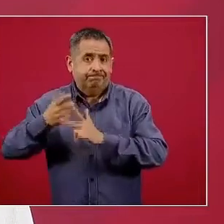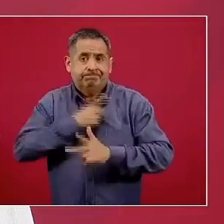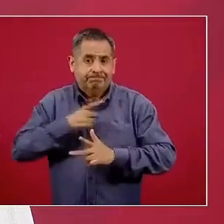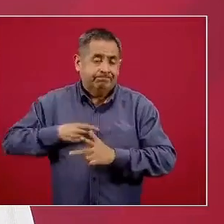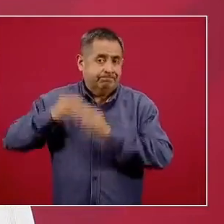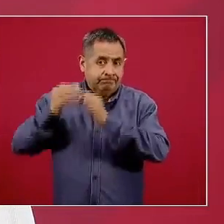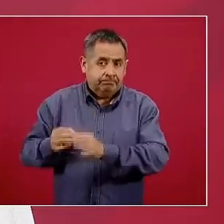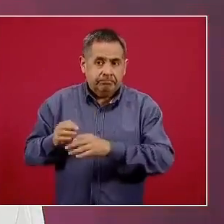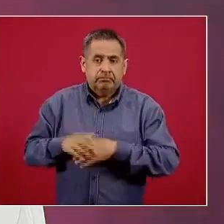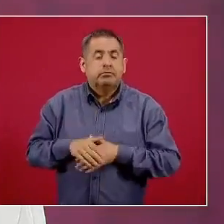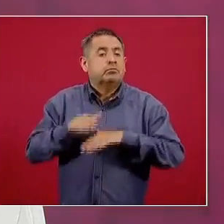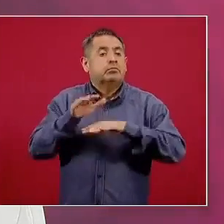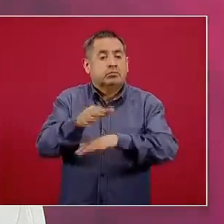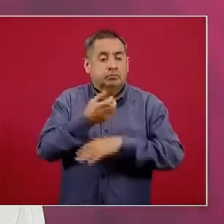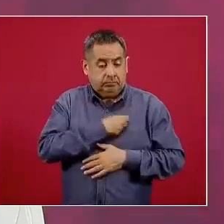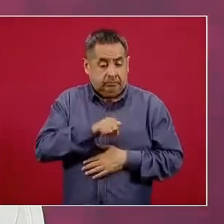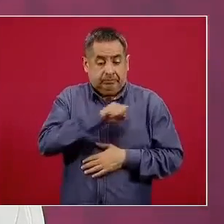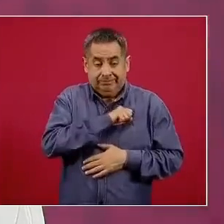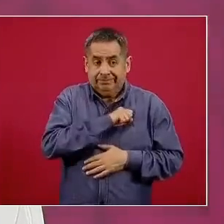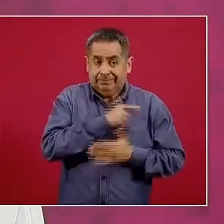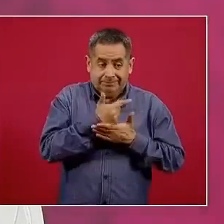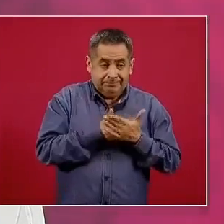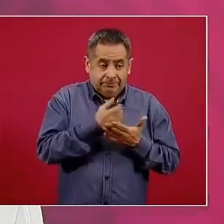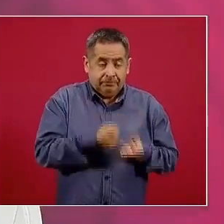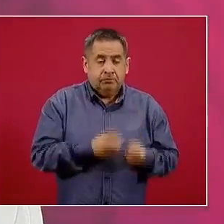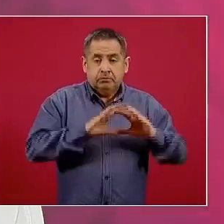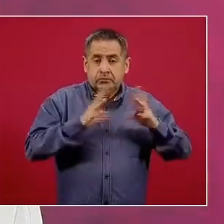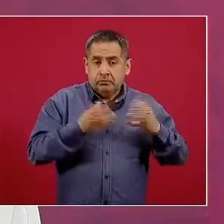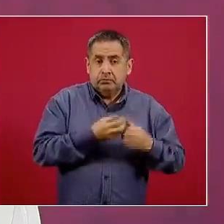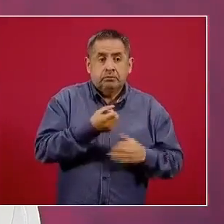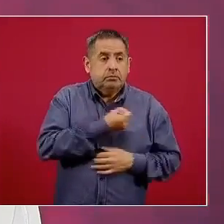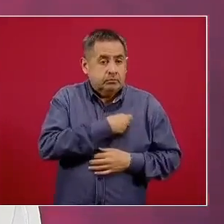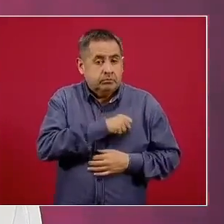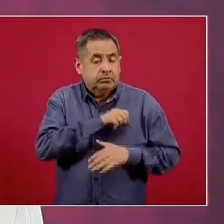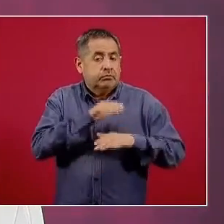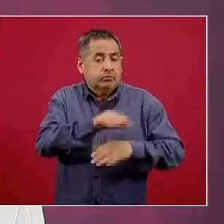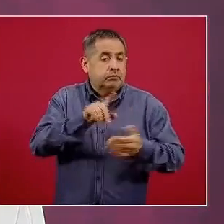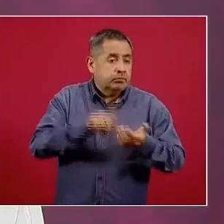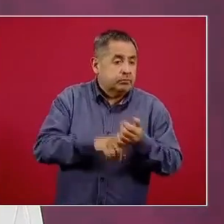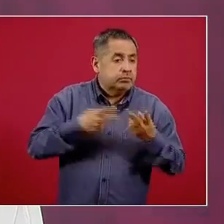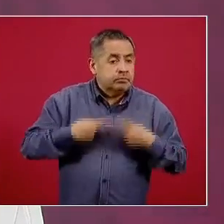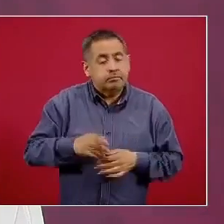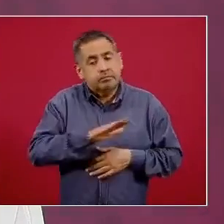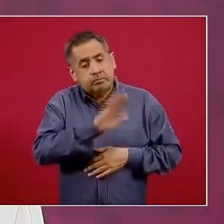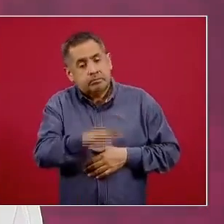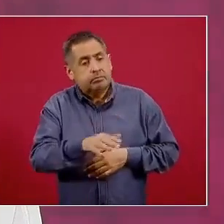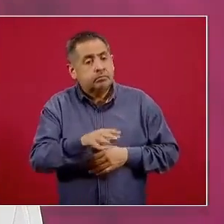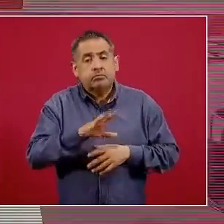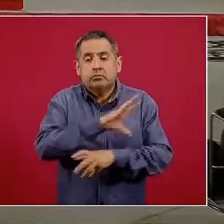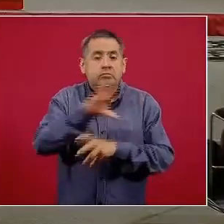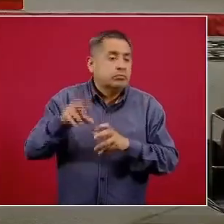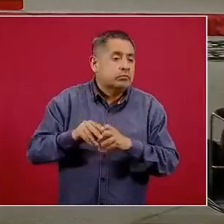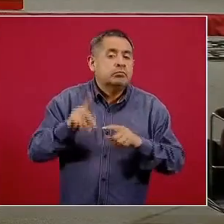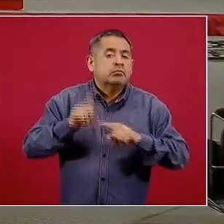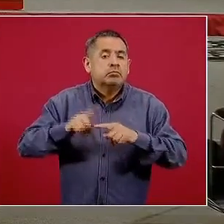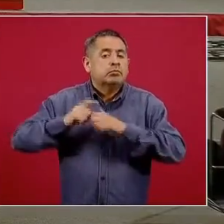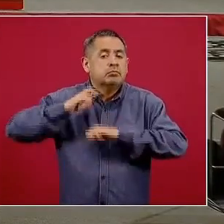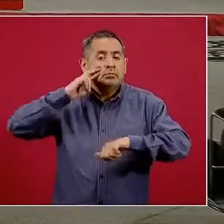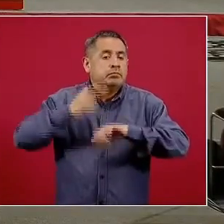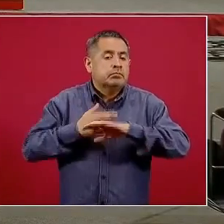la estadística en salud desde hace ya varios años y la estadística de defunciones la elabora